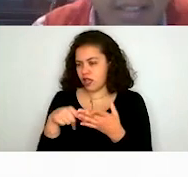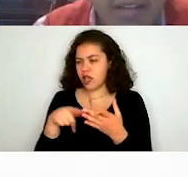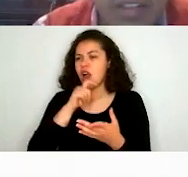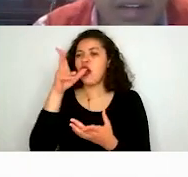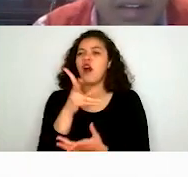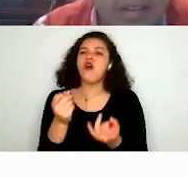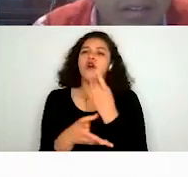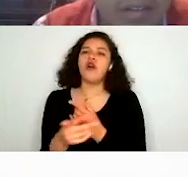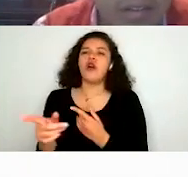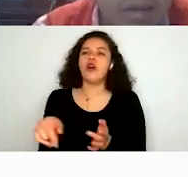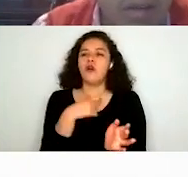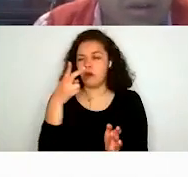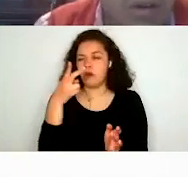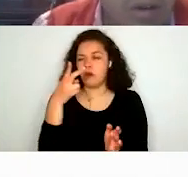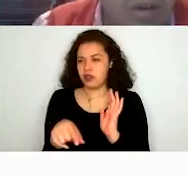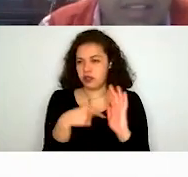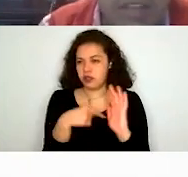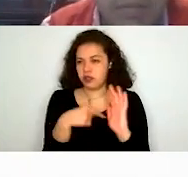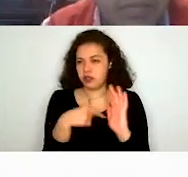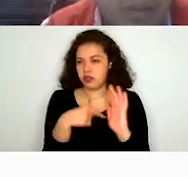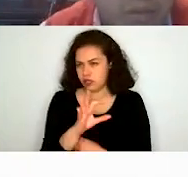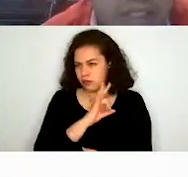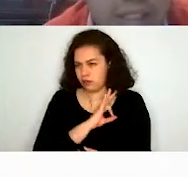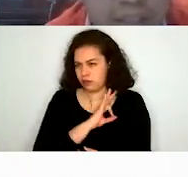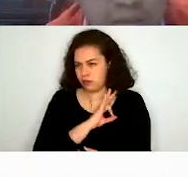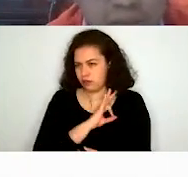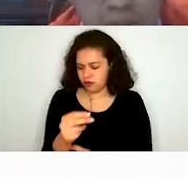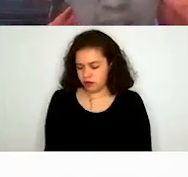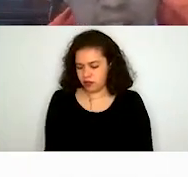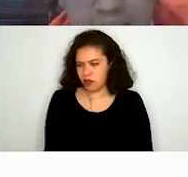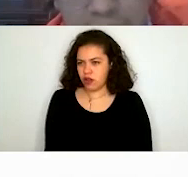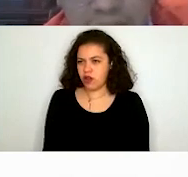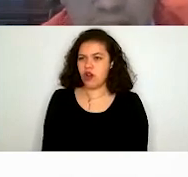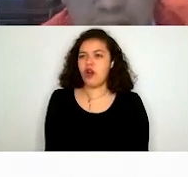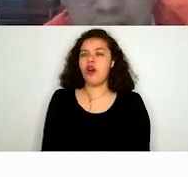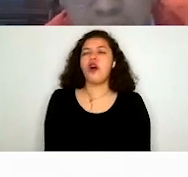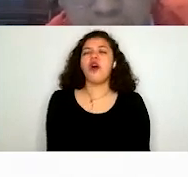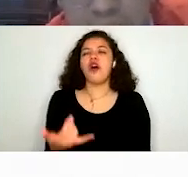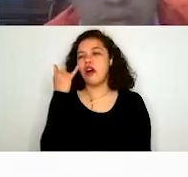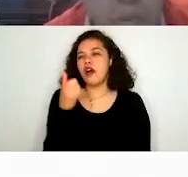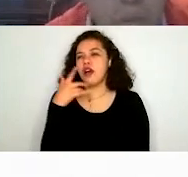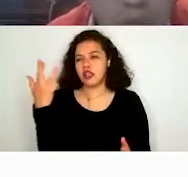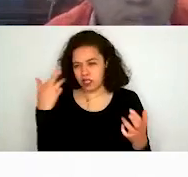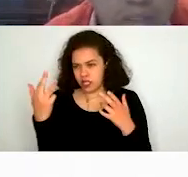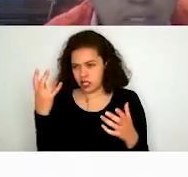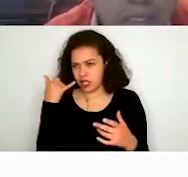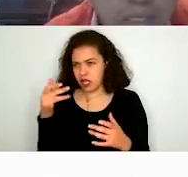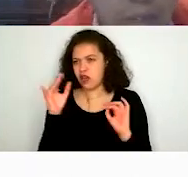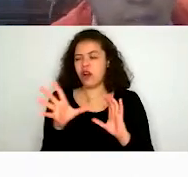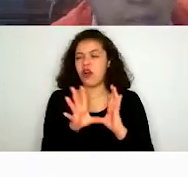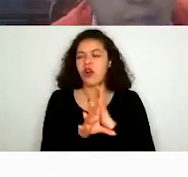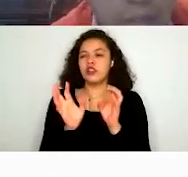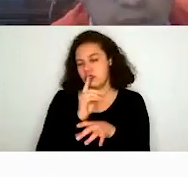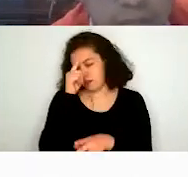incandescentes, cerillos, cigarrillos, o en su caso, utilizar teléfonos celulares, aparatos de radiocomunicación u otros que